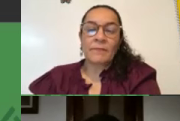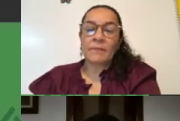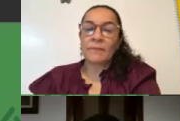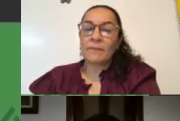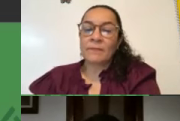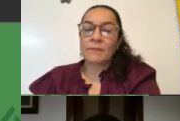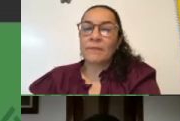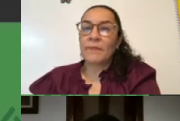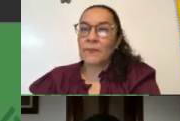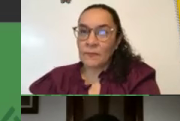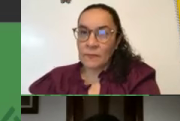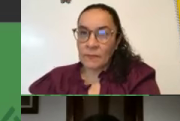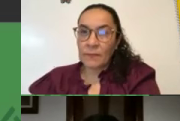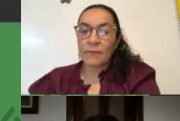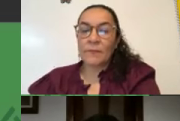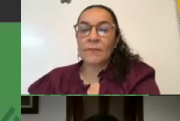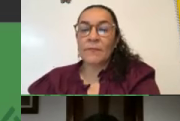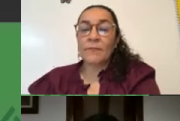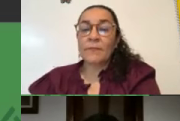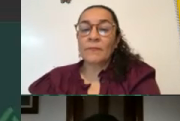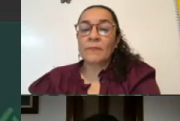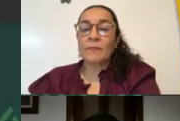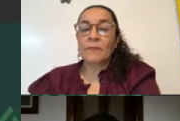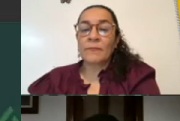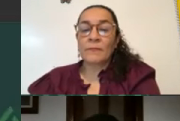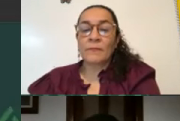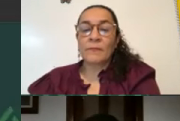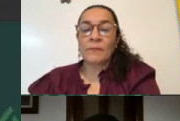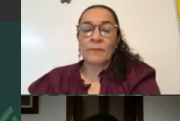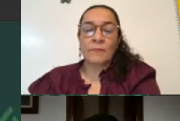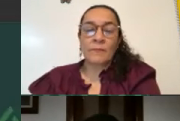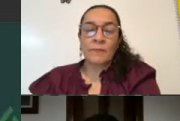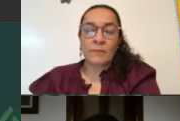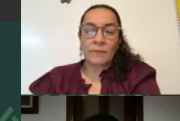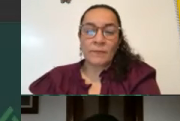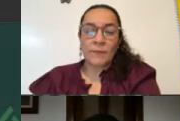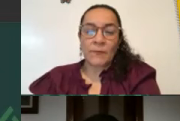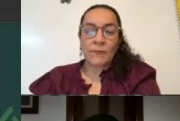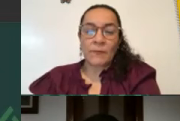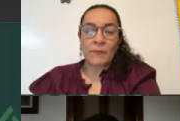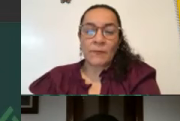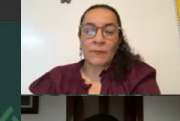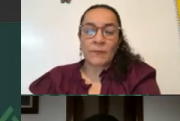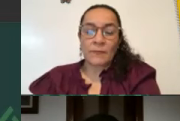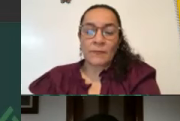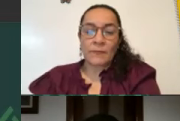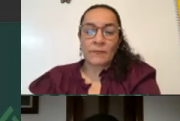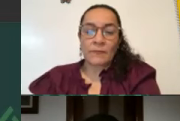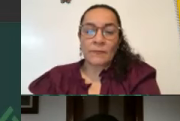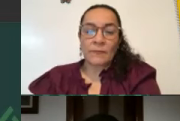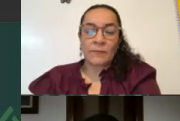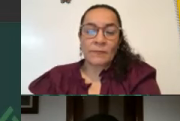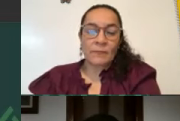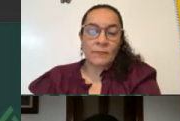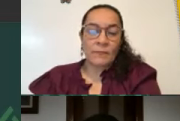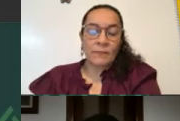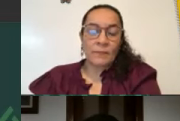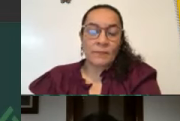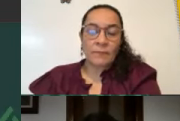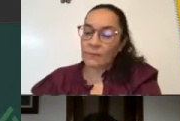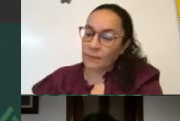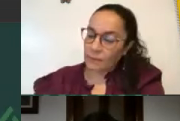y austeridad republicana. La Ciudad de México es la entidad federativa con mayor autonomía financiera